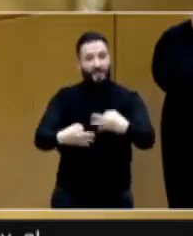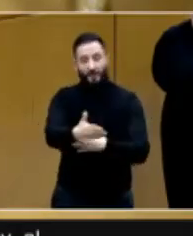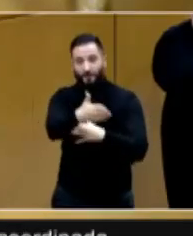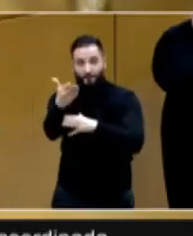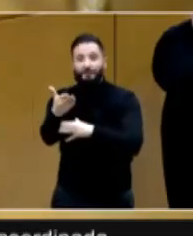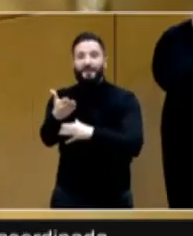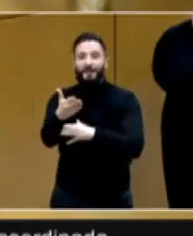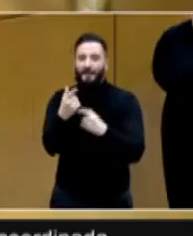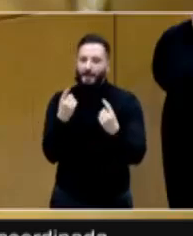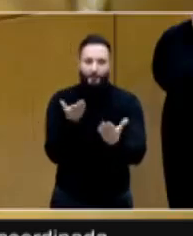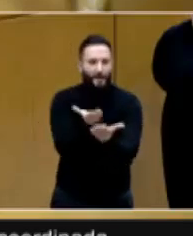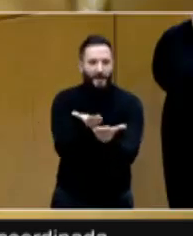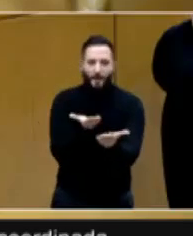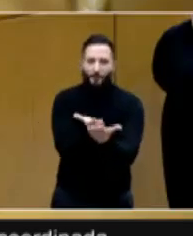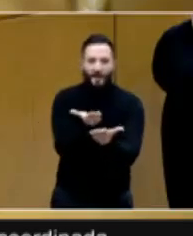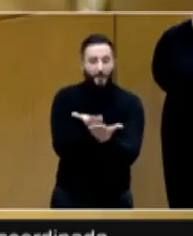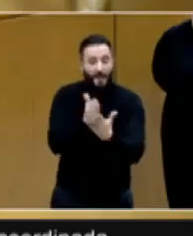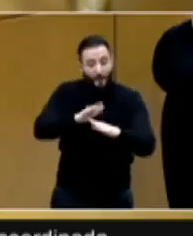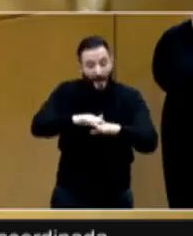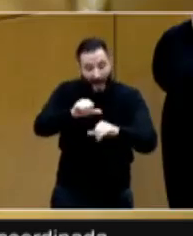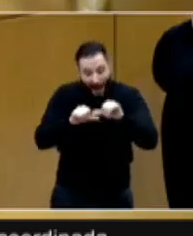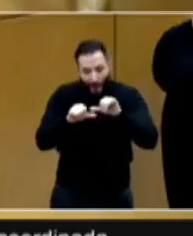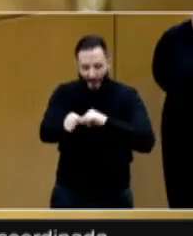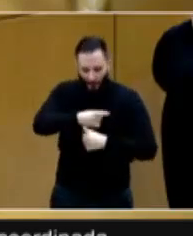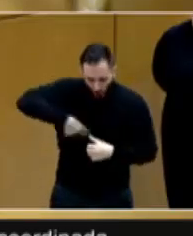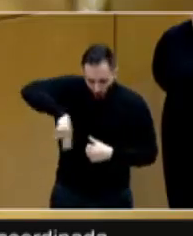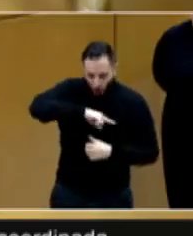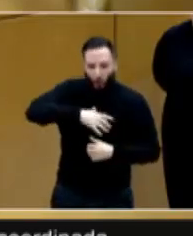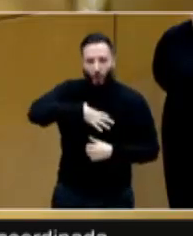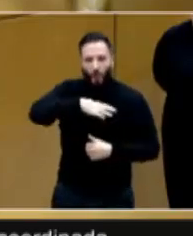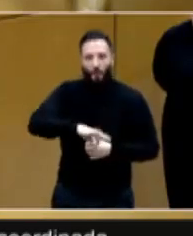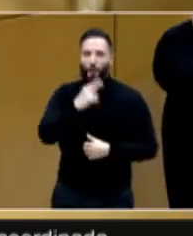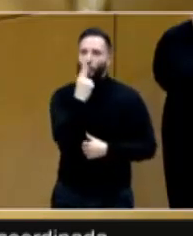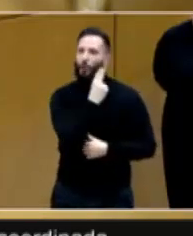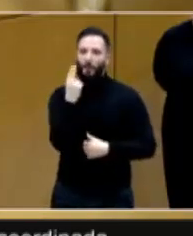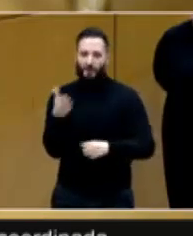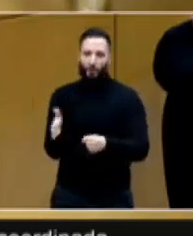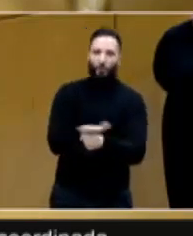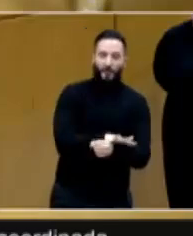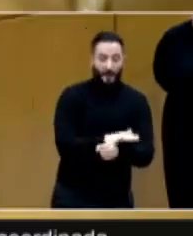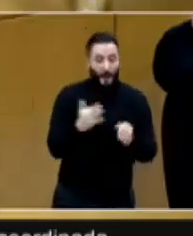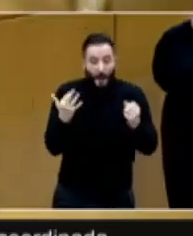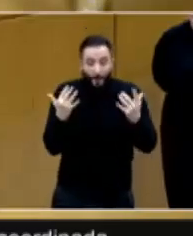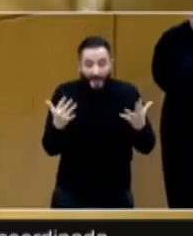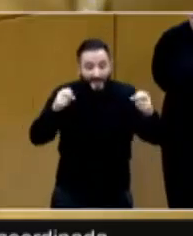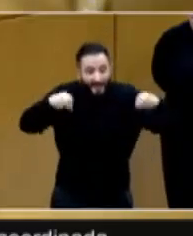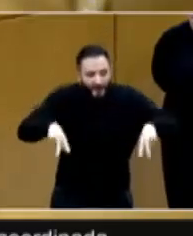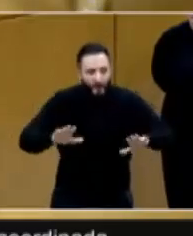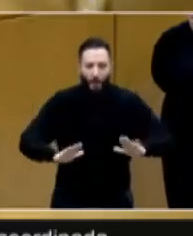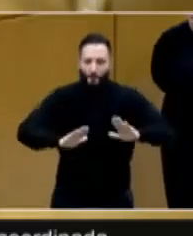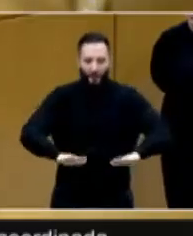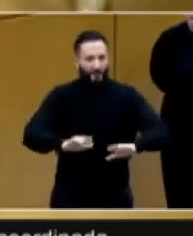lo necesario para que podamos cumplir con ese compromiso sin prisa pero sin pausa